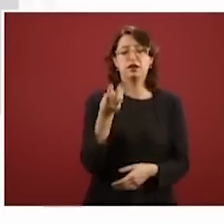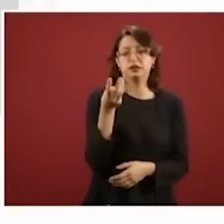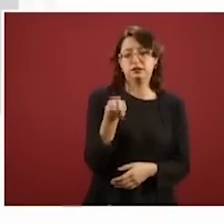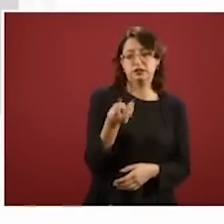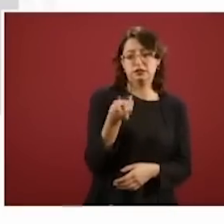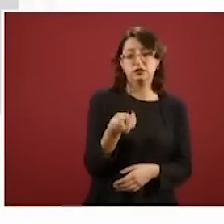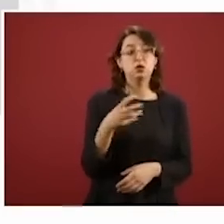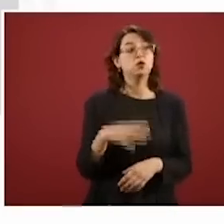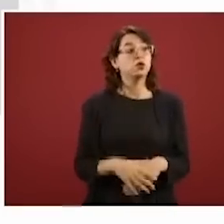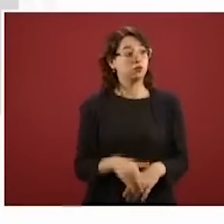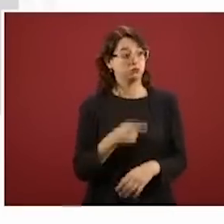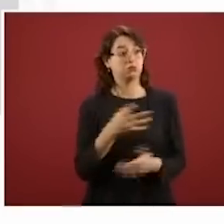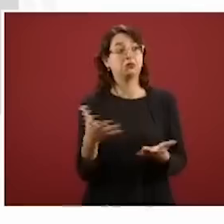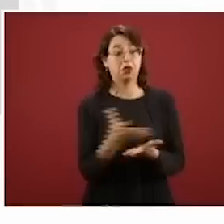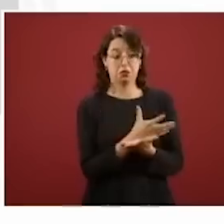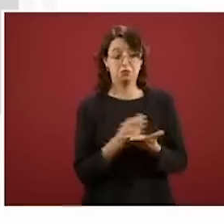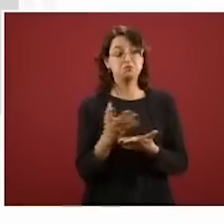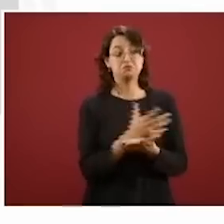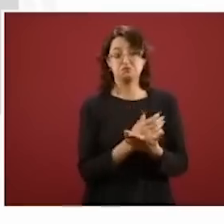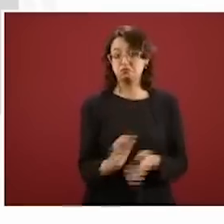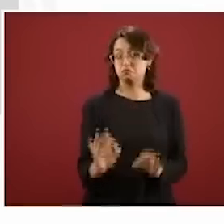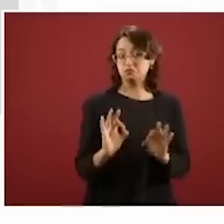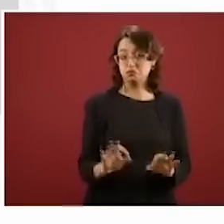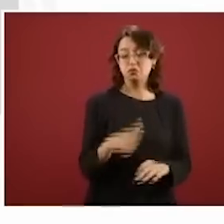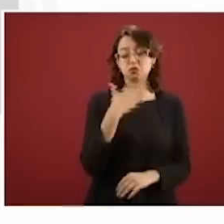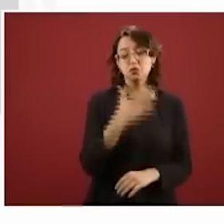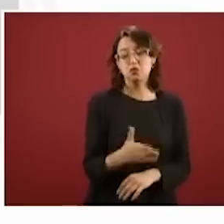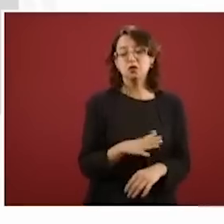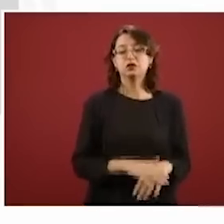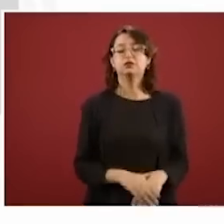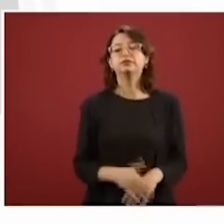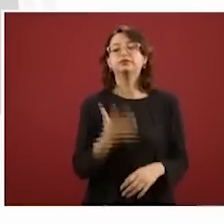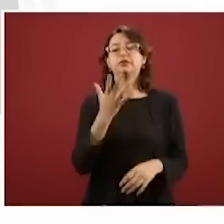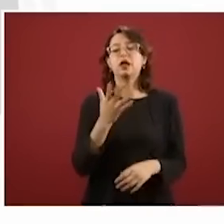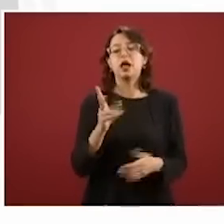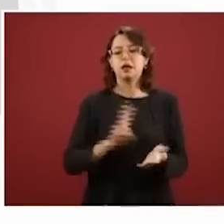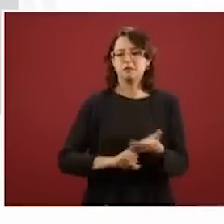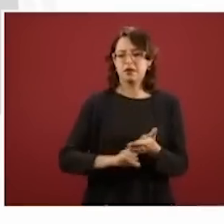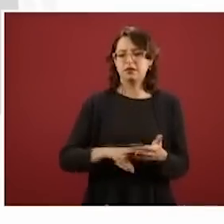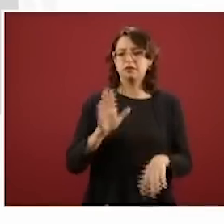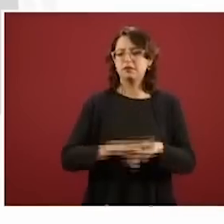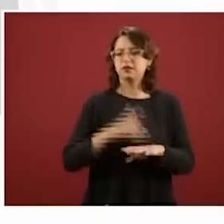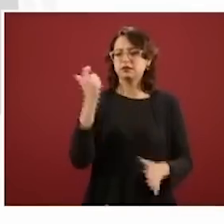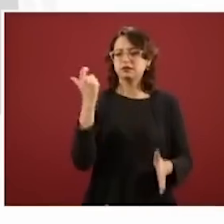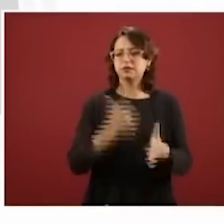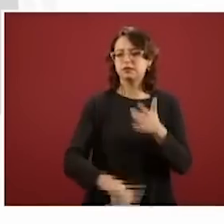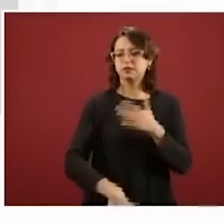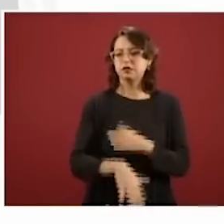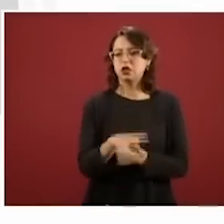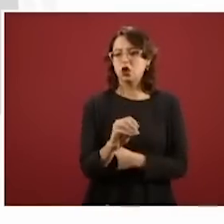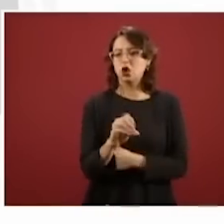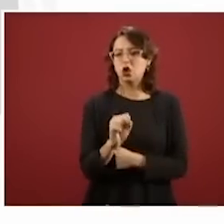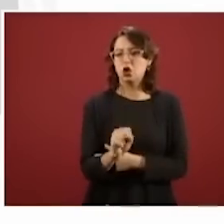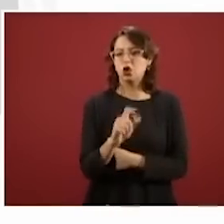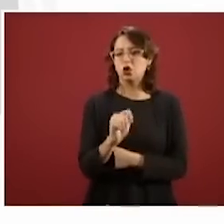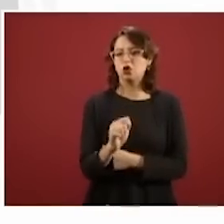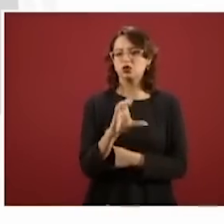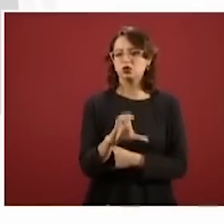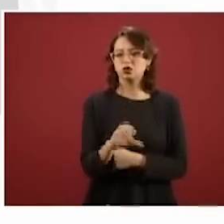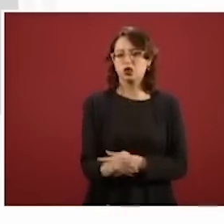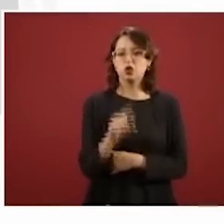ellos, así ganan bastante. En la gasolina regular, la más económica, Costco Gas en Centro Tabasco,